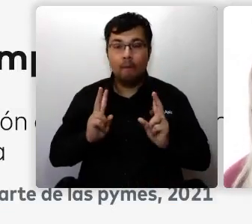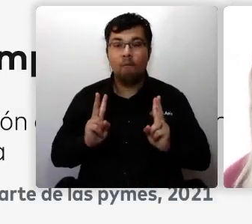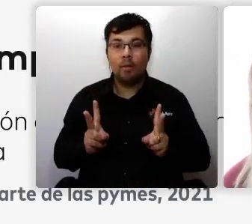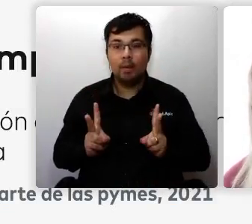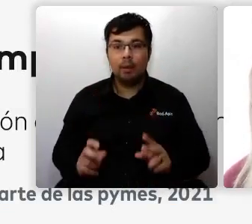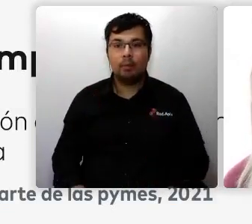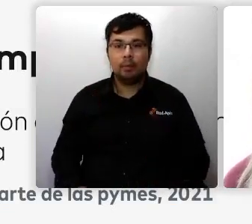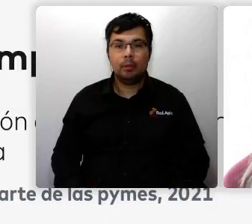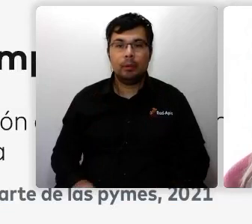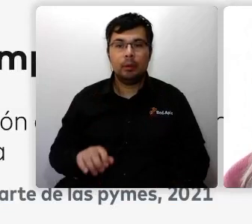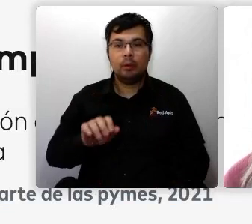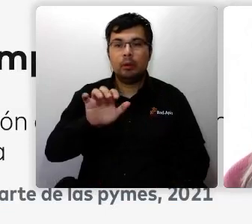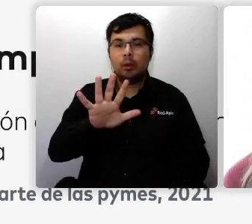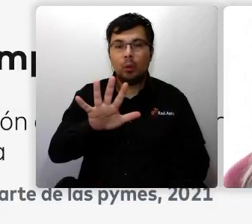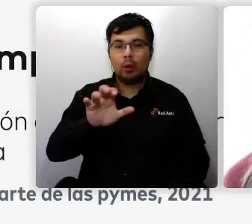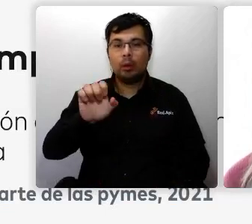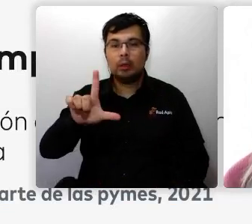57% sentía